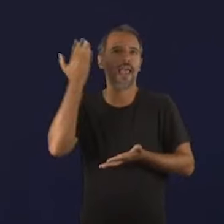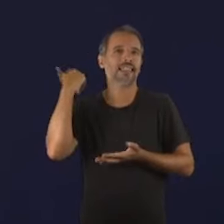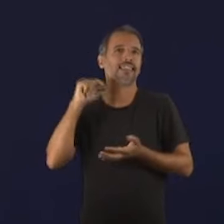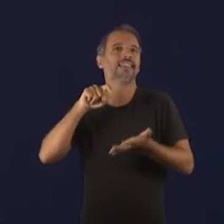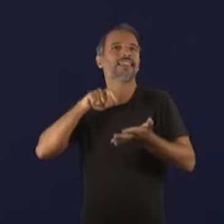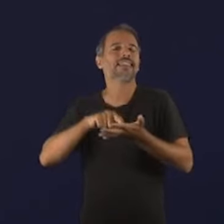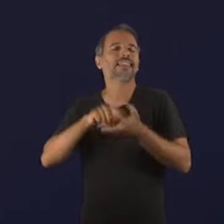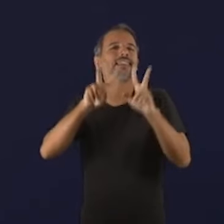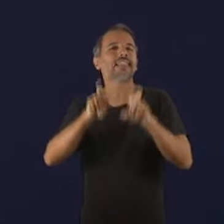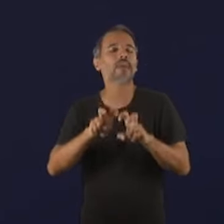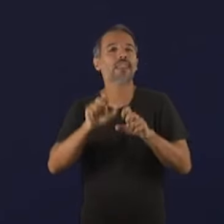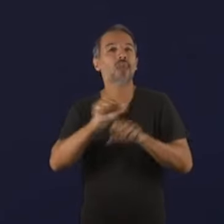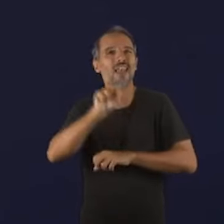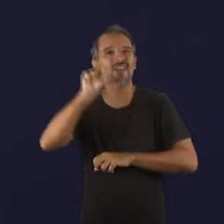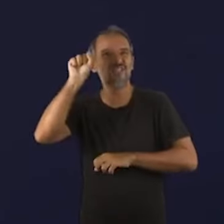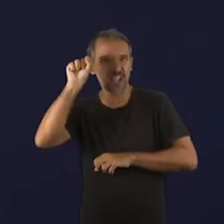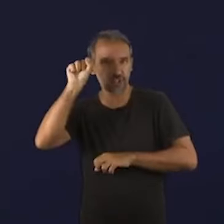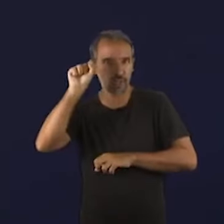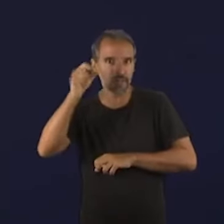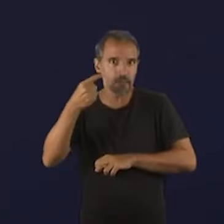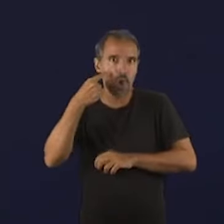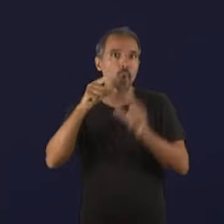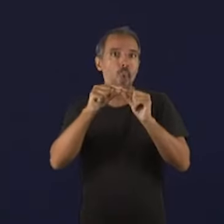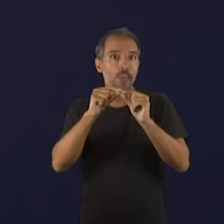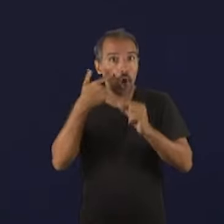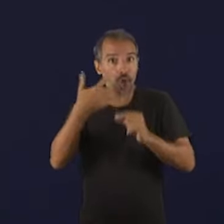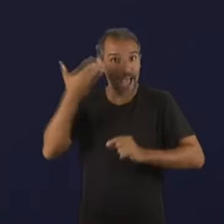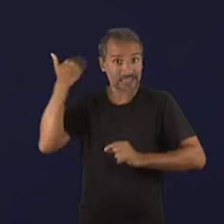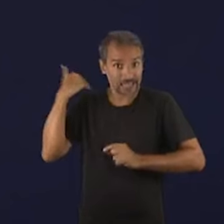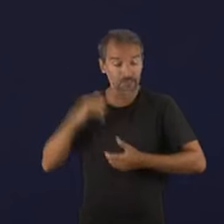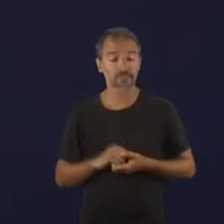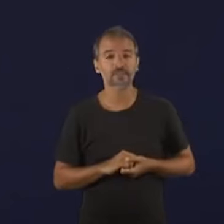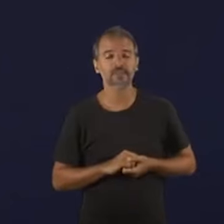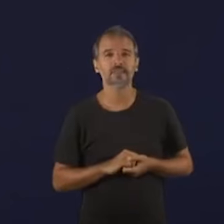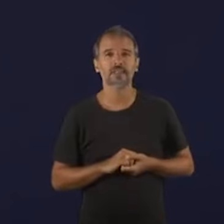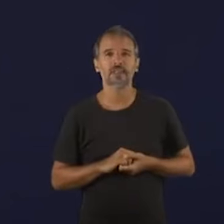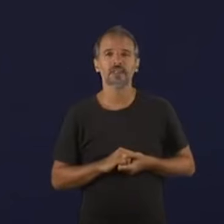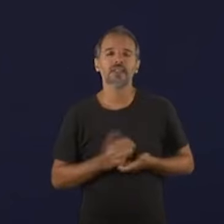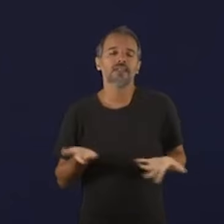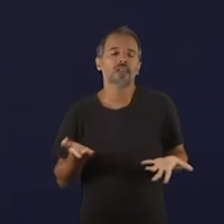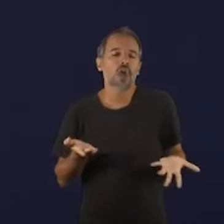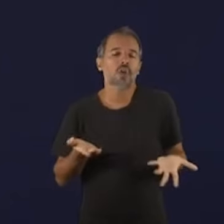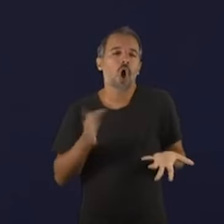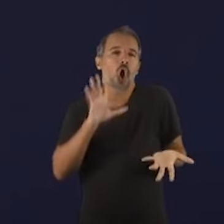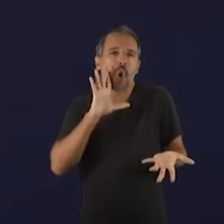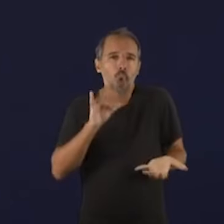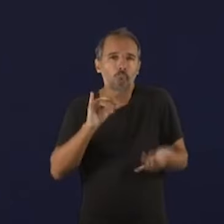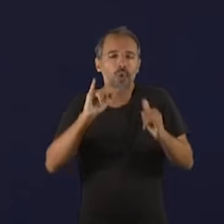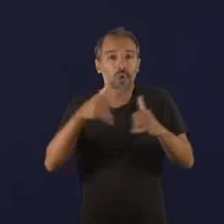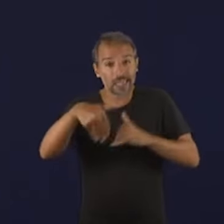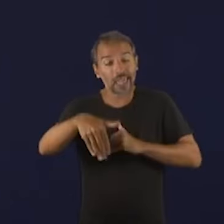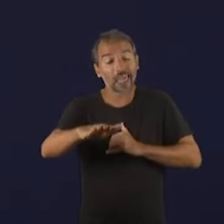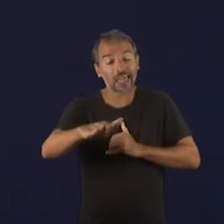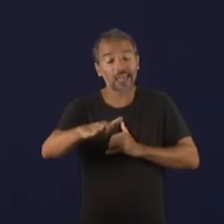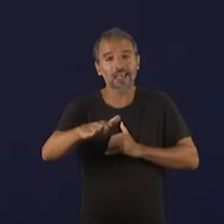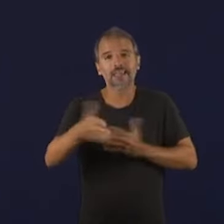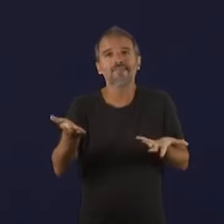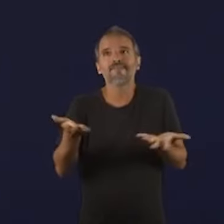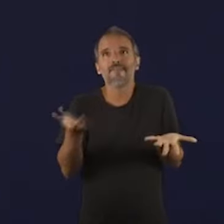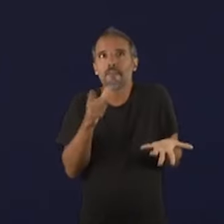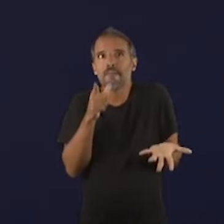toqué el tema de la inflación y del índice que conocimos ayer eh Por supuesto que a nadie le